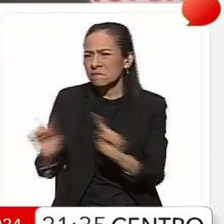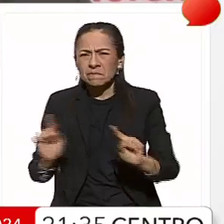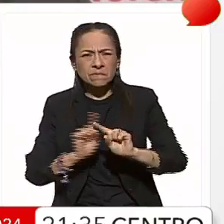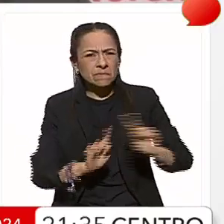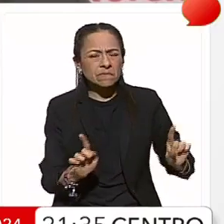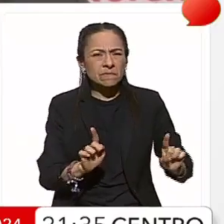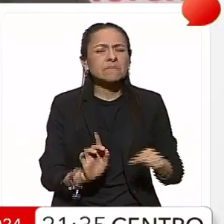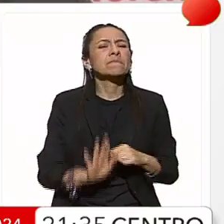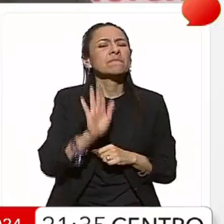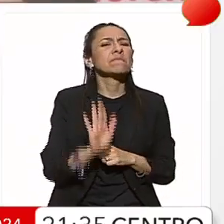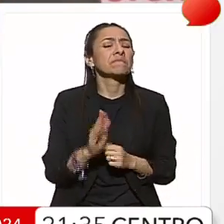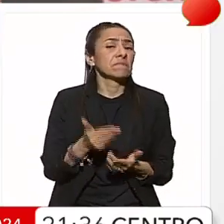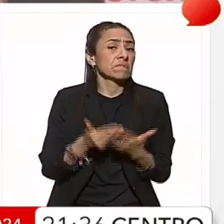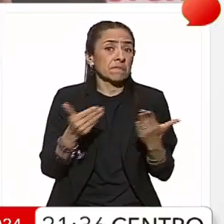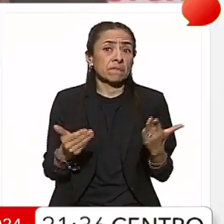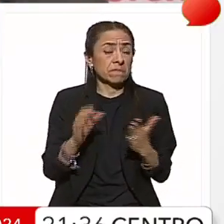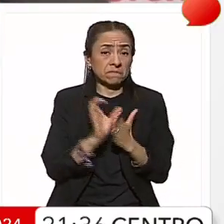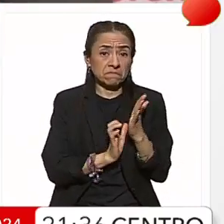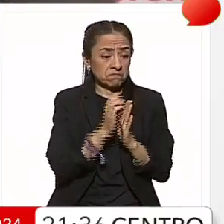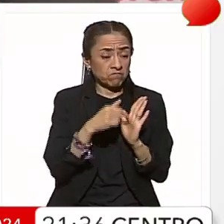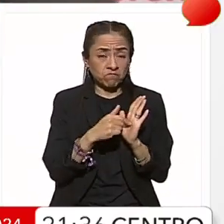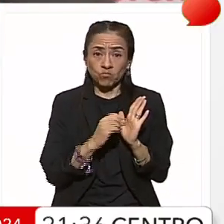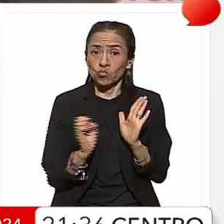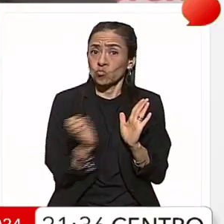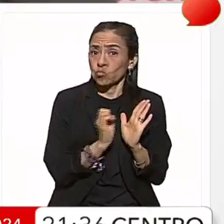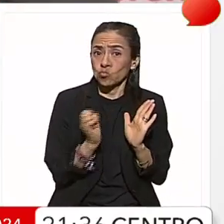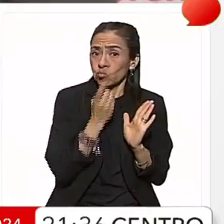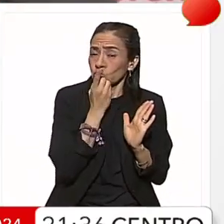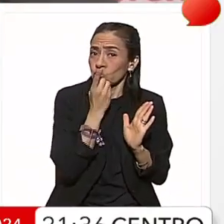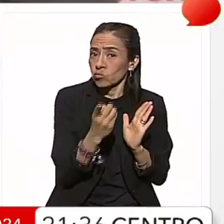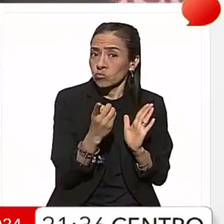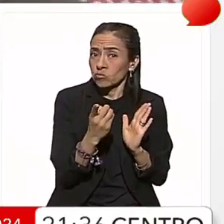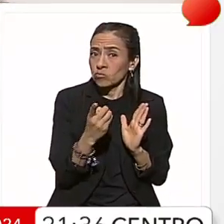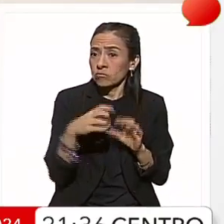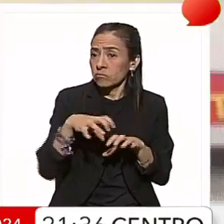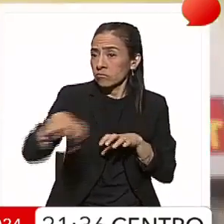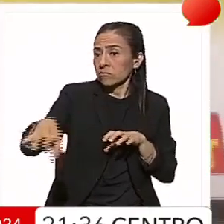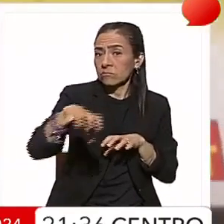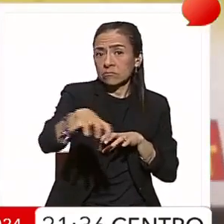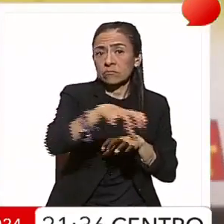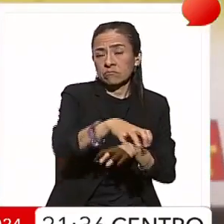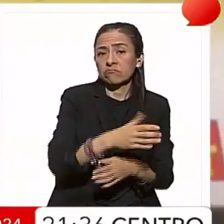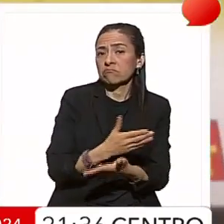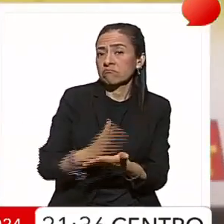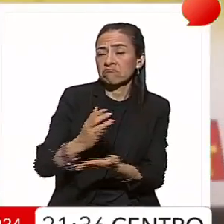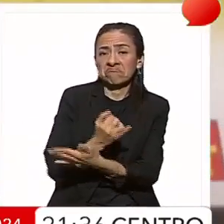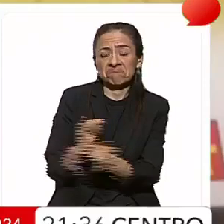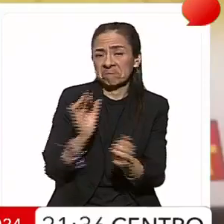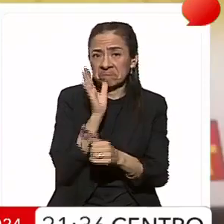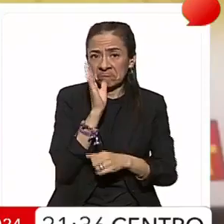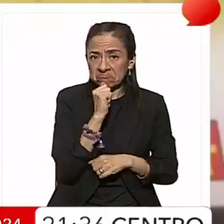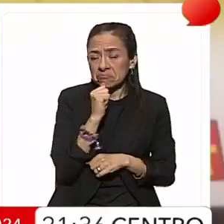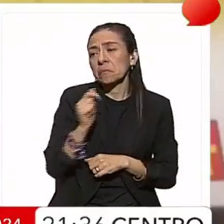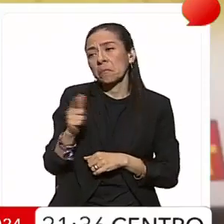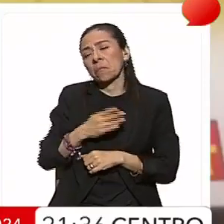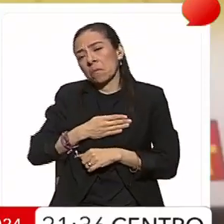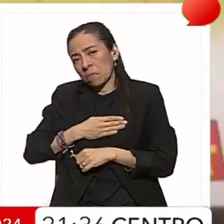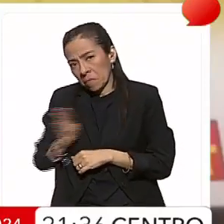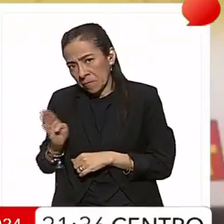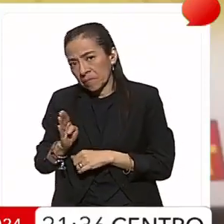ahora autónomos constitucionalmente? Bueno, no van a ser autónomos constitucionalmente, pero sí va a